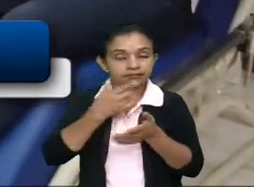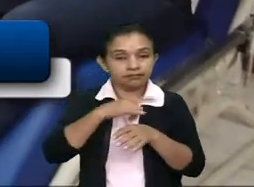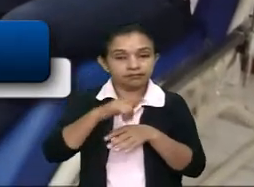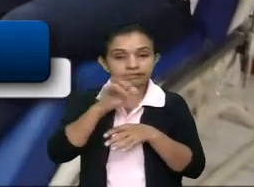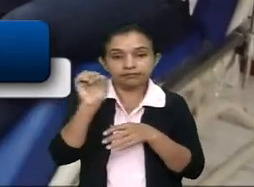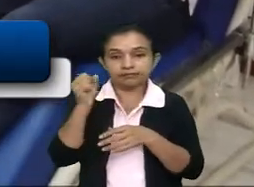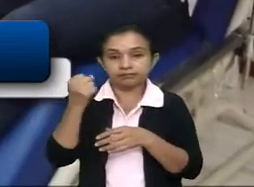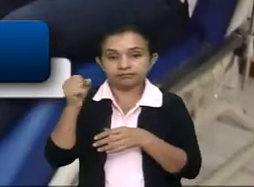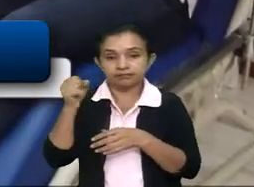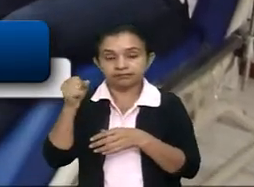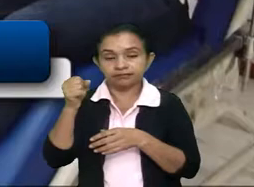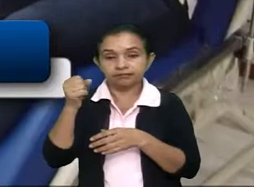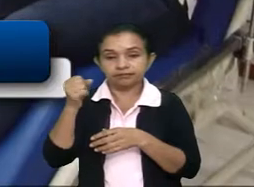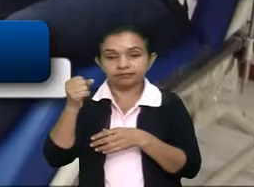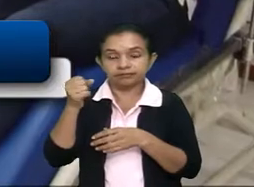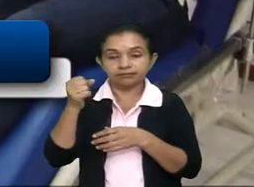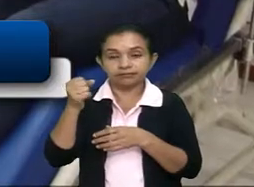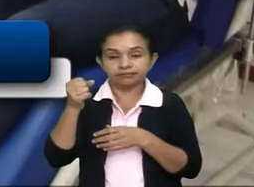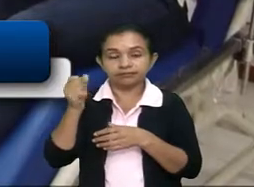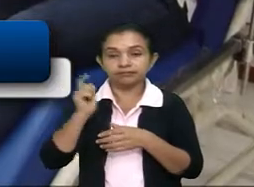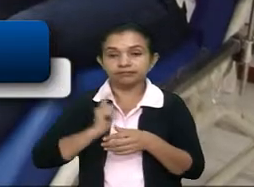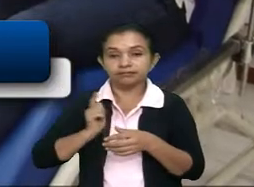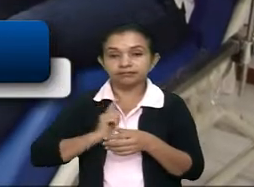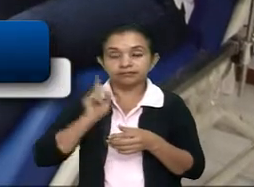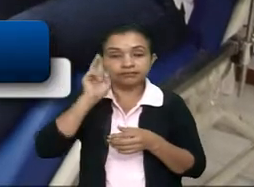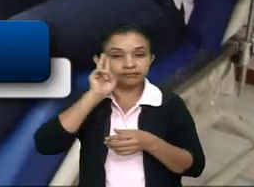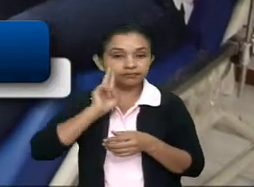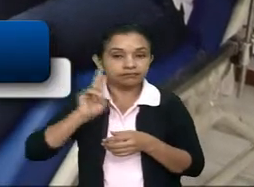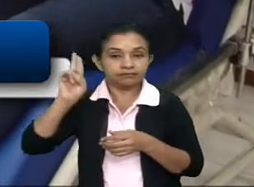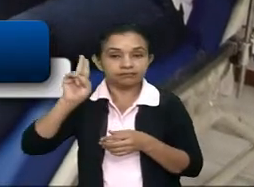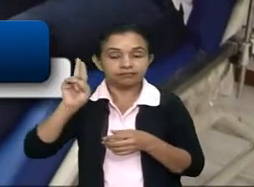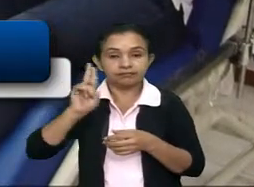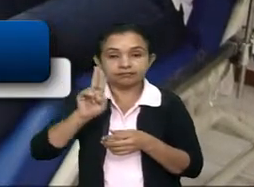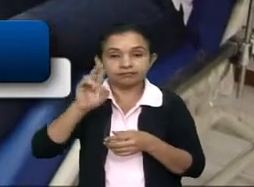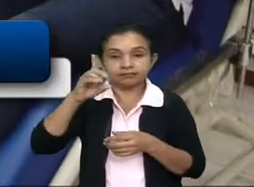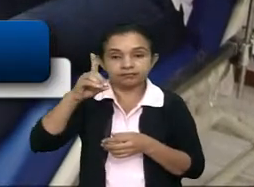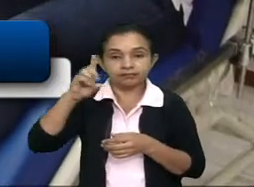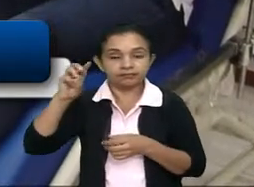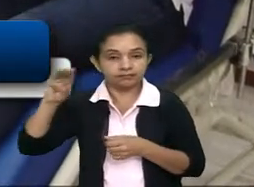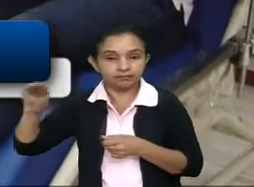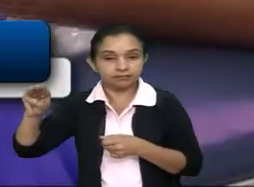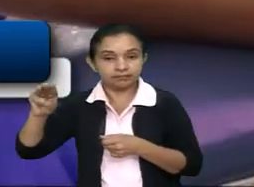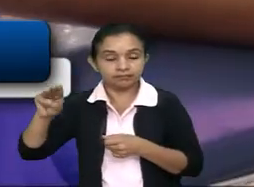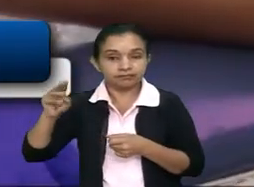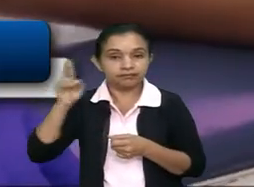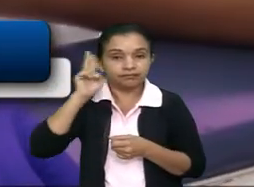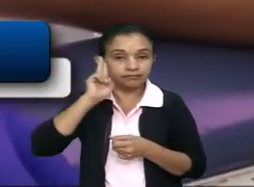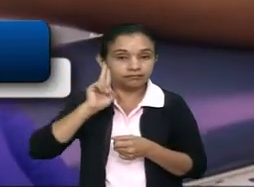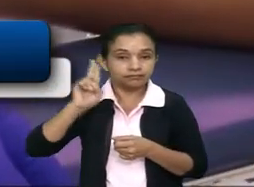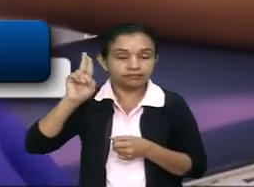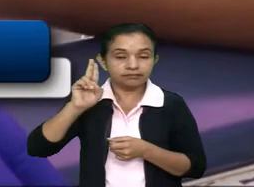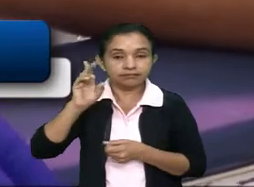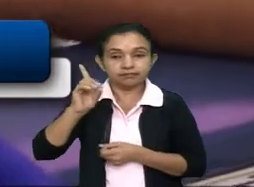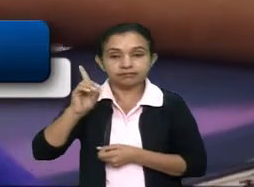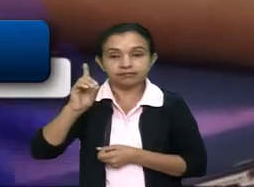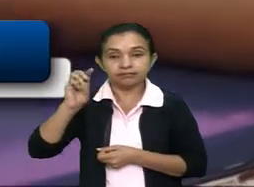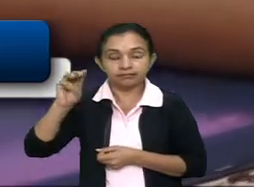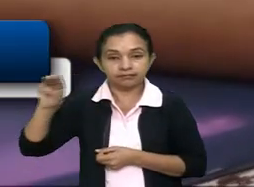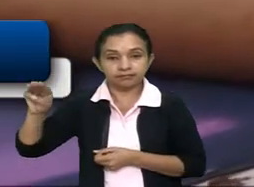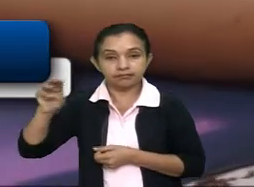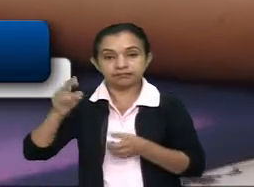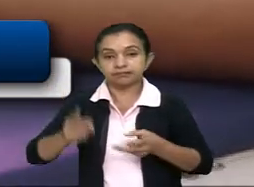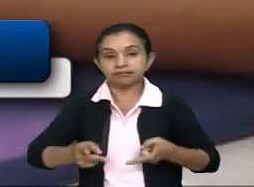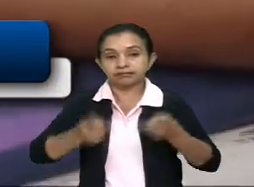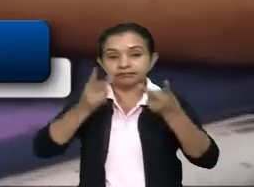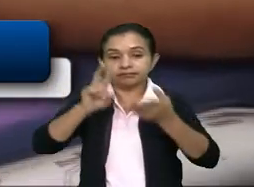vamos a llegar hasta el sábado estamos en la universidad de managua en la uem con los estudiantes de la ucm que hagan su donativo de vida